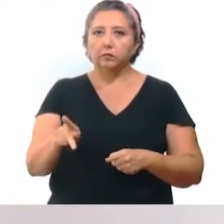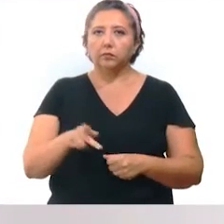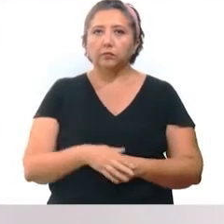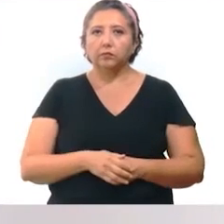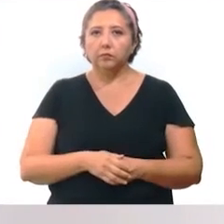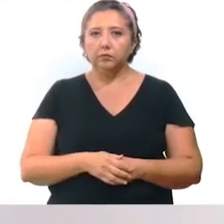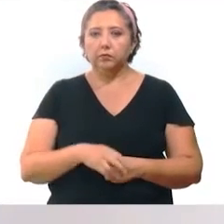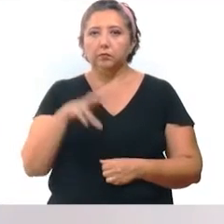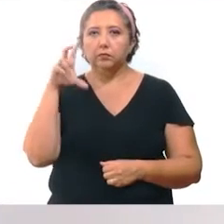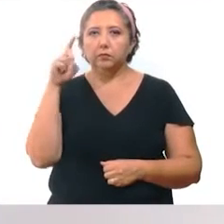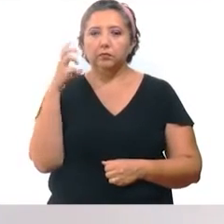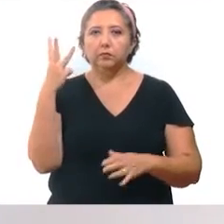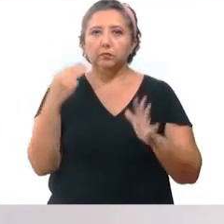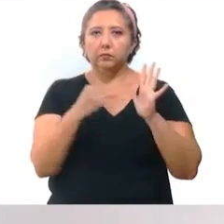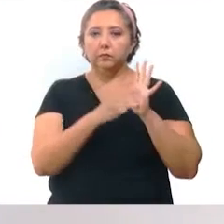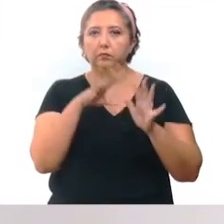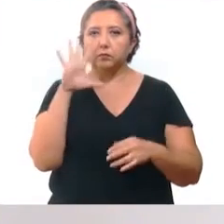públicos.